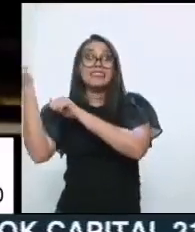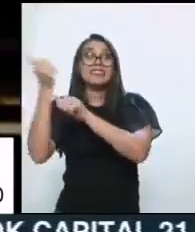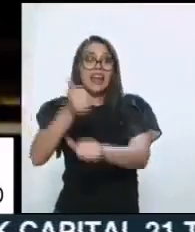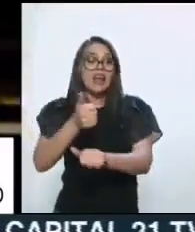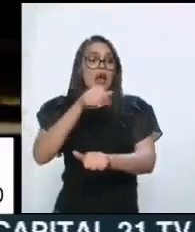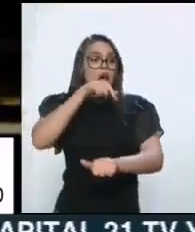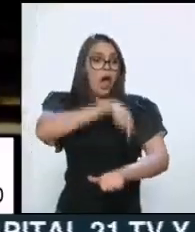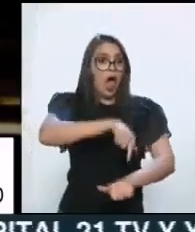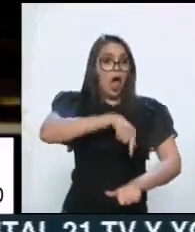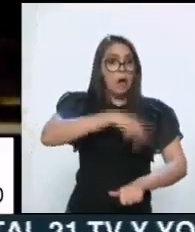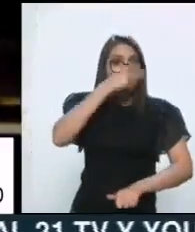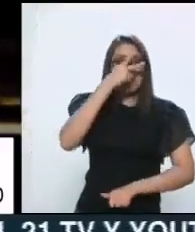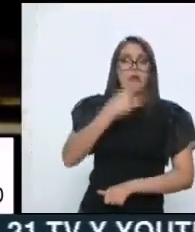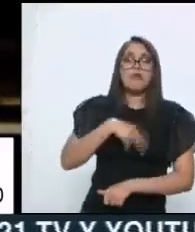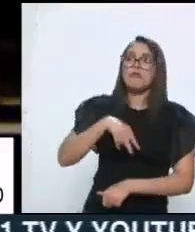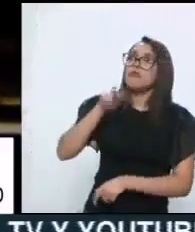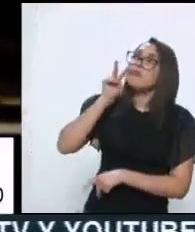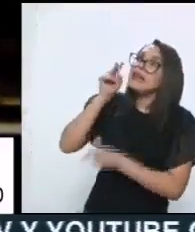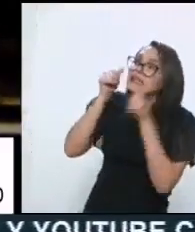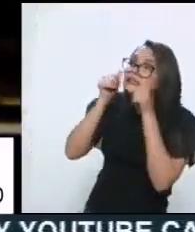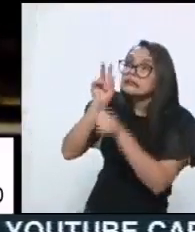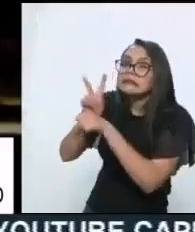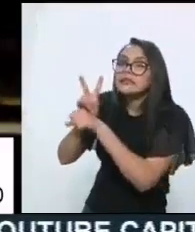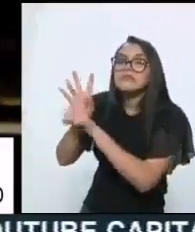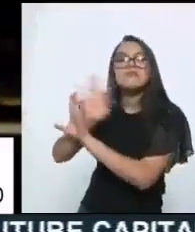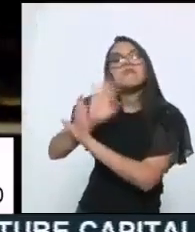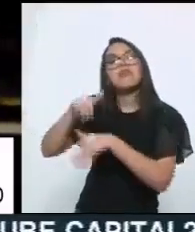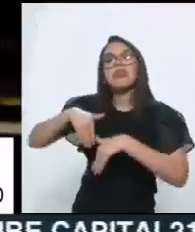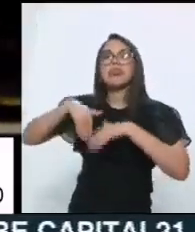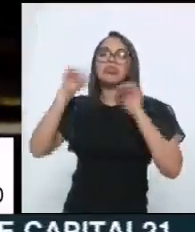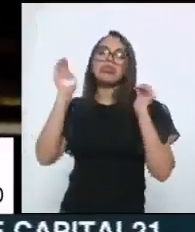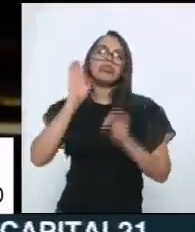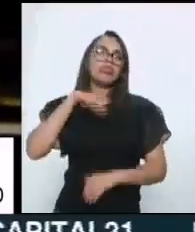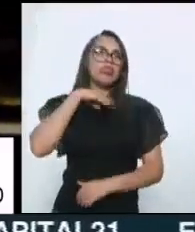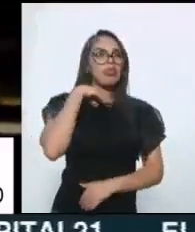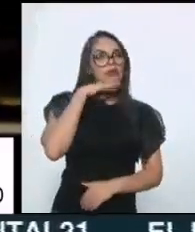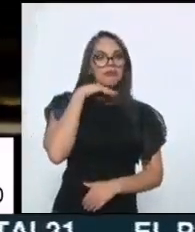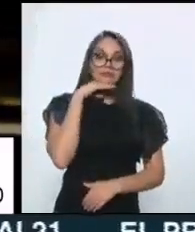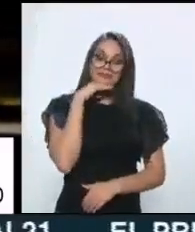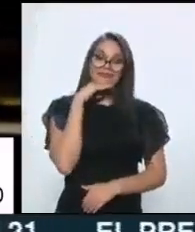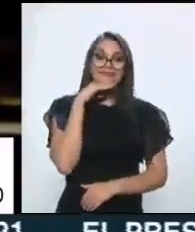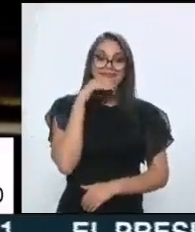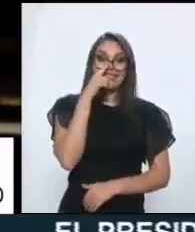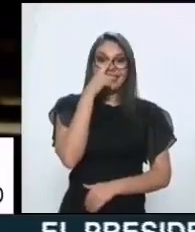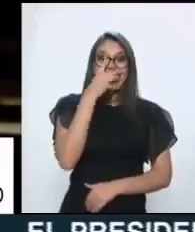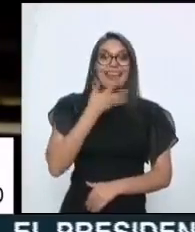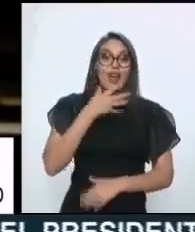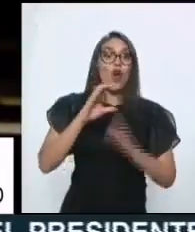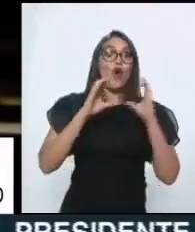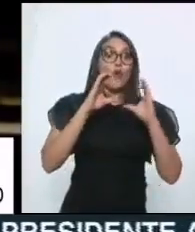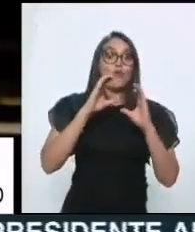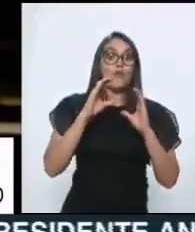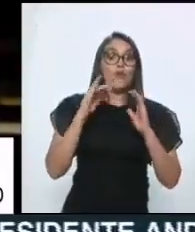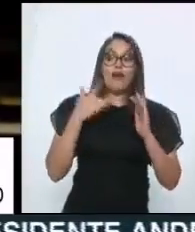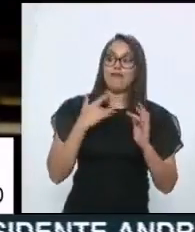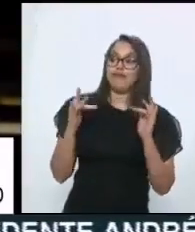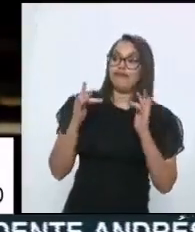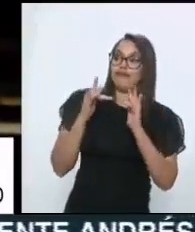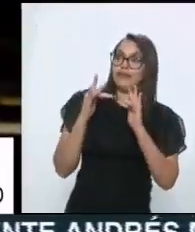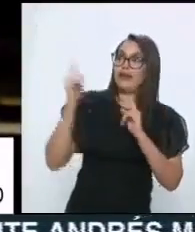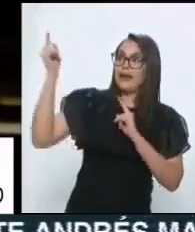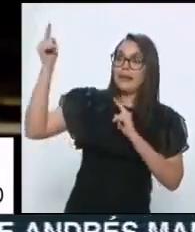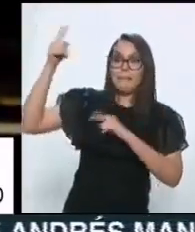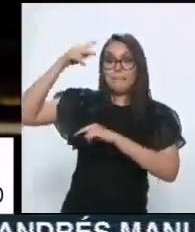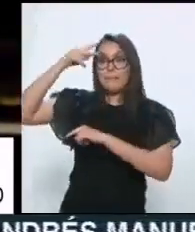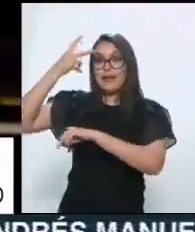decir, este era un operativo de trasiego vigilado en el que agentes estadounidenses estaban en comunicación con agentes mexicanos y les